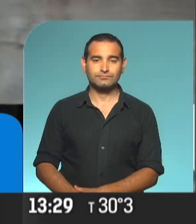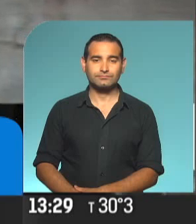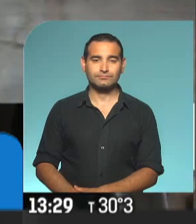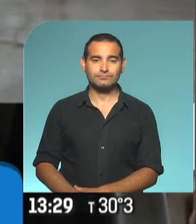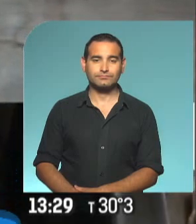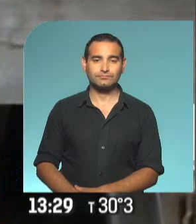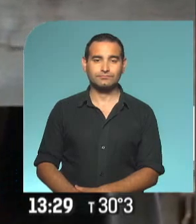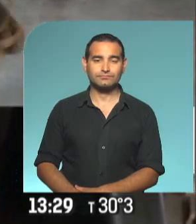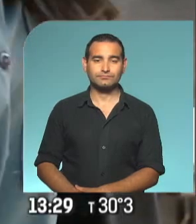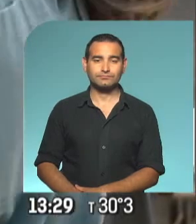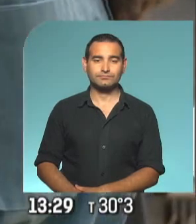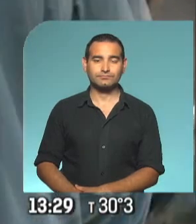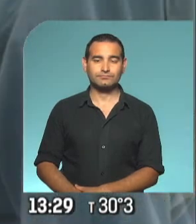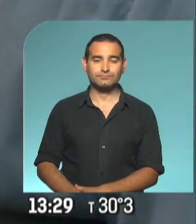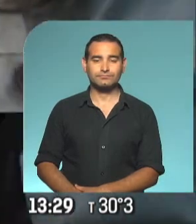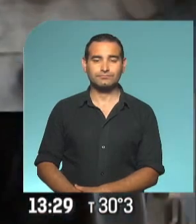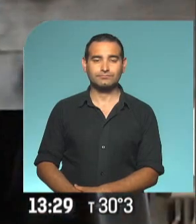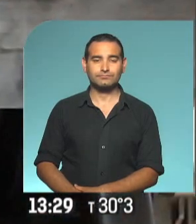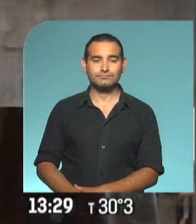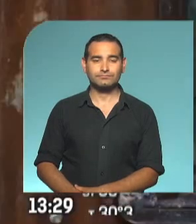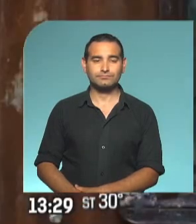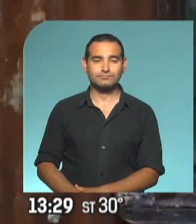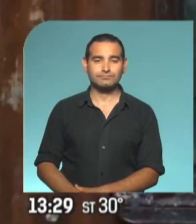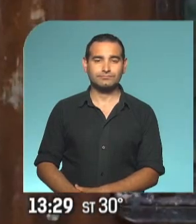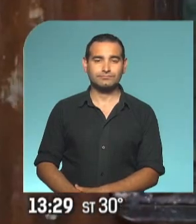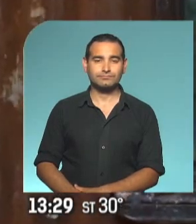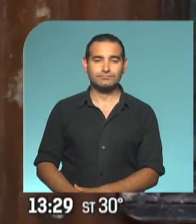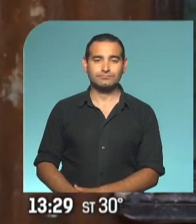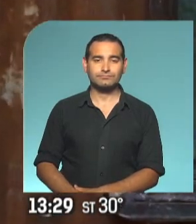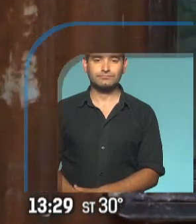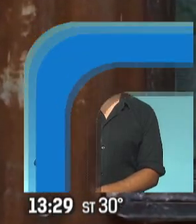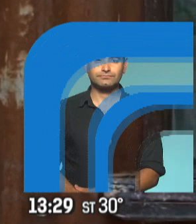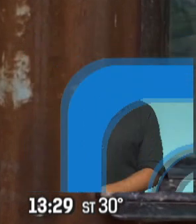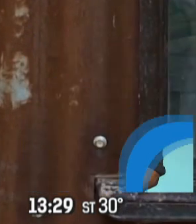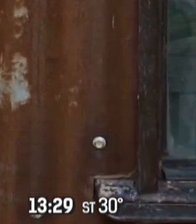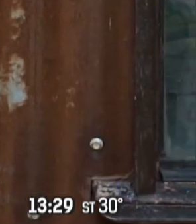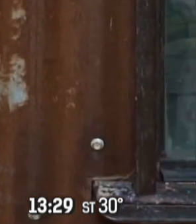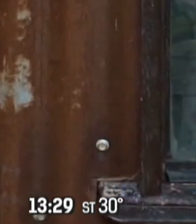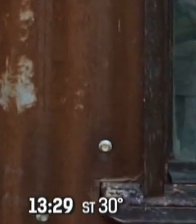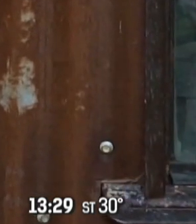junto con tu padre la navidad este